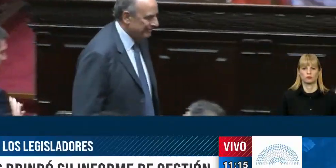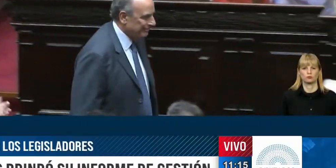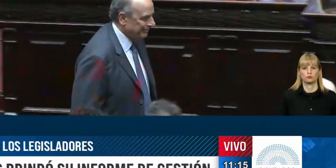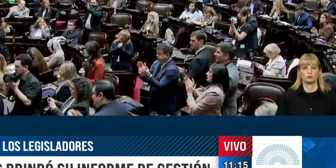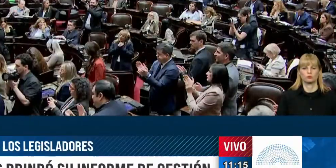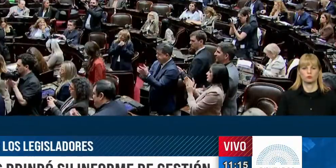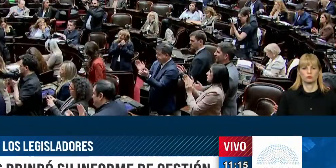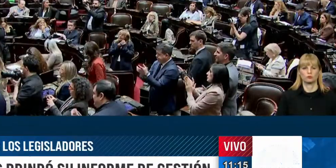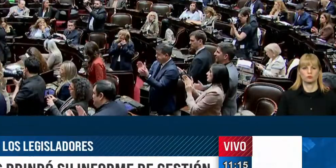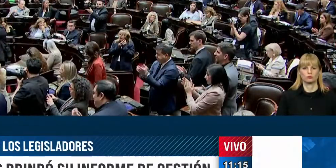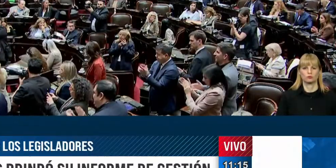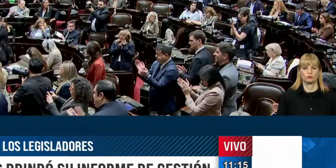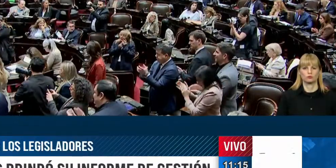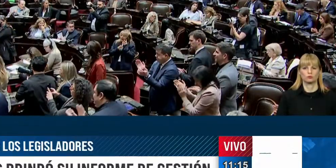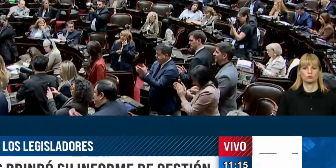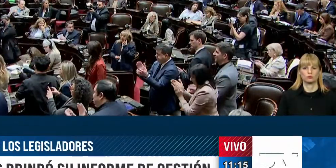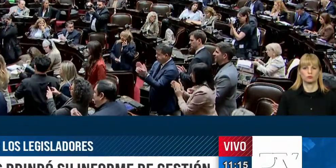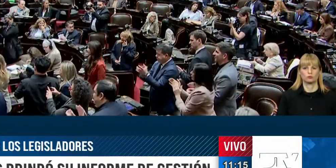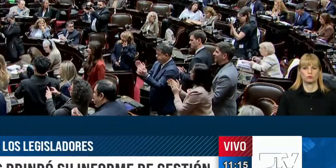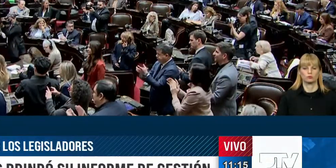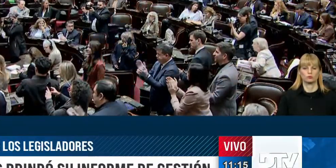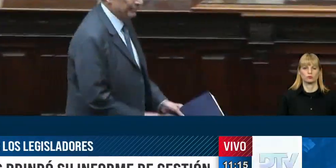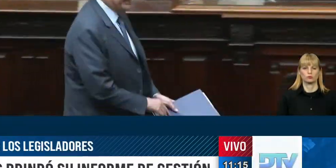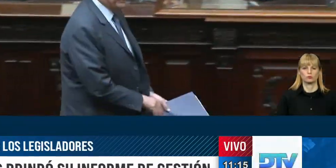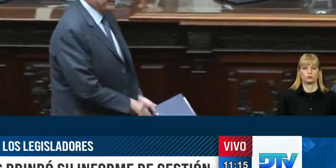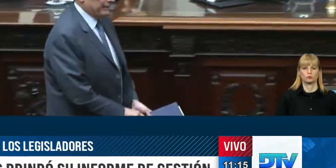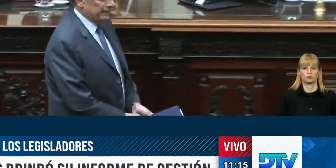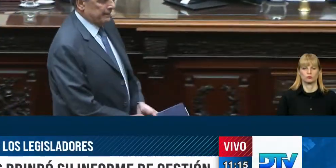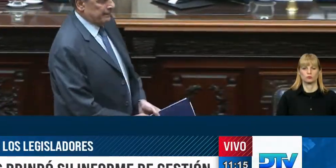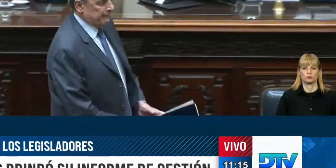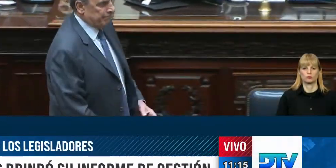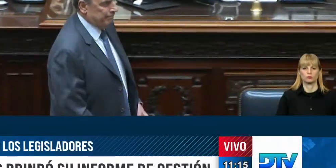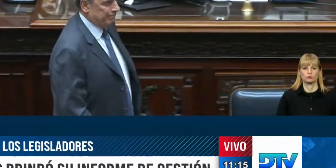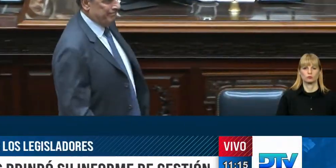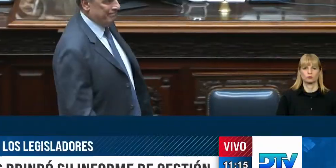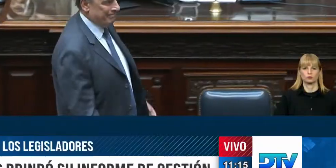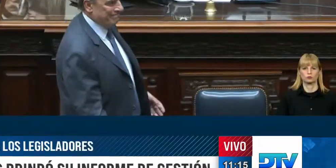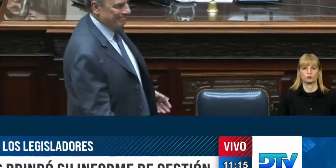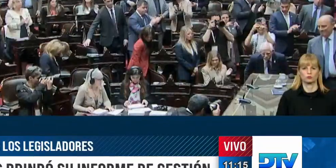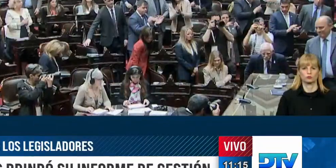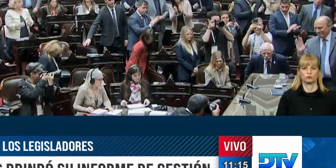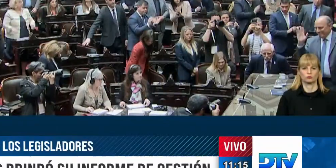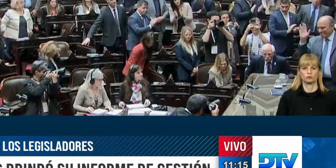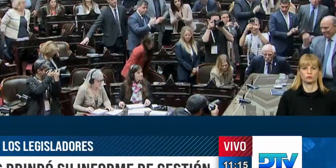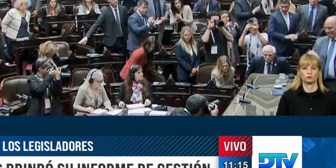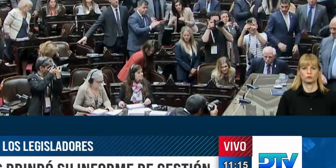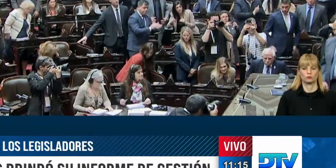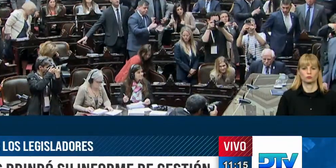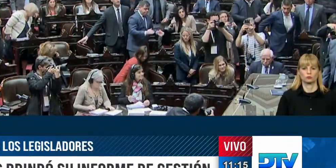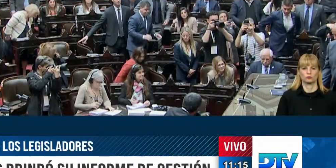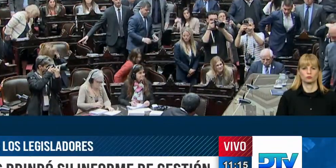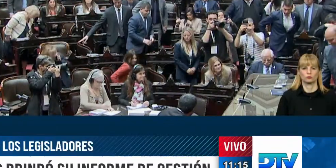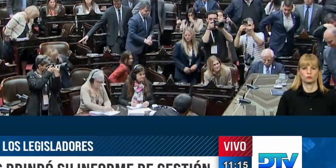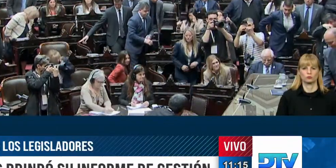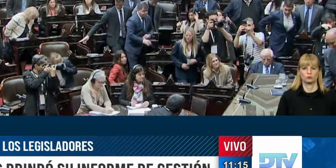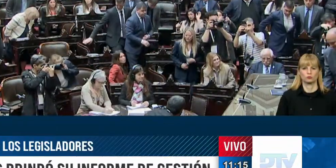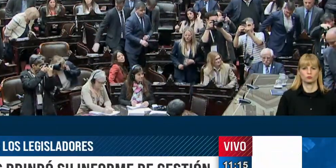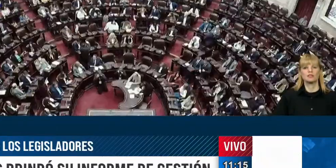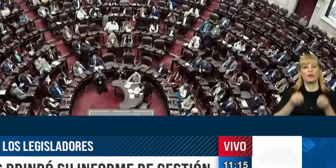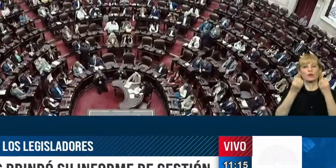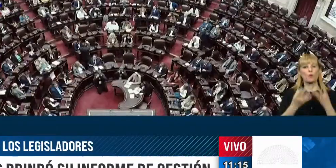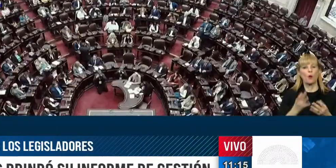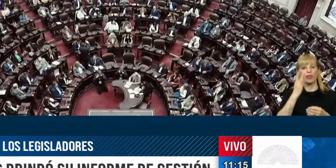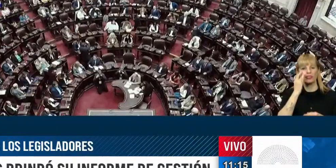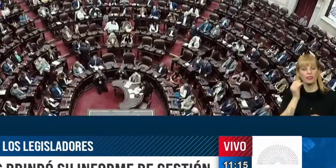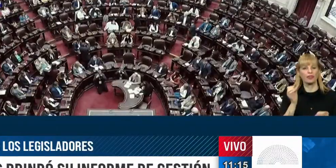objeción, se vota, se votó en comisión, se votó en diputados, se votó en senadores, pero nunca hubo nadie que dijera, che,